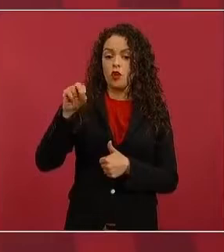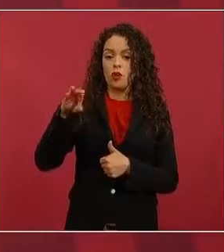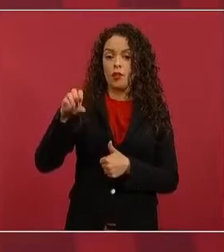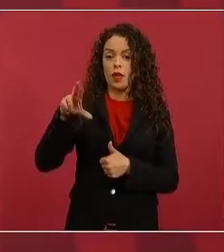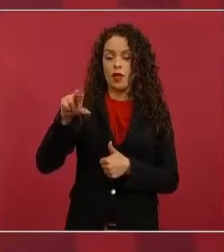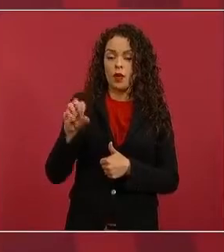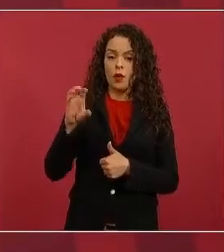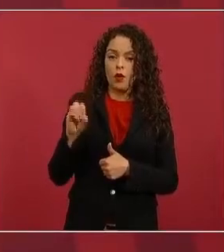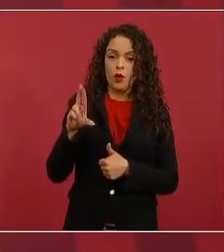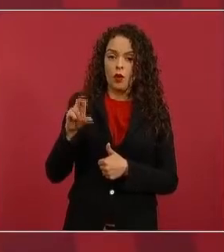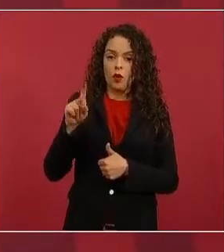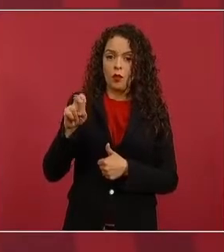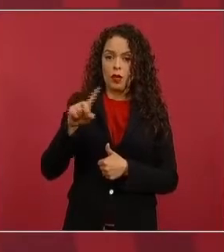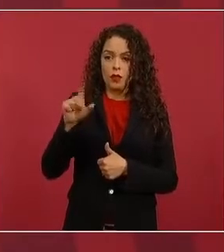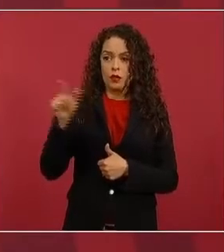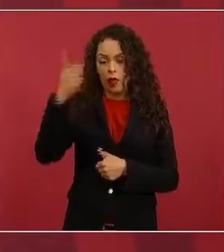Pemex.